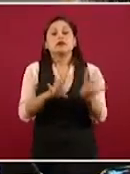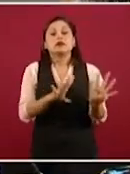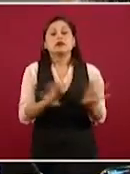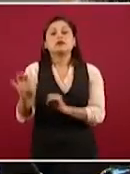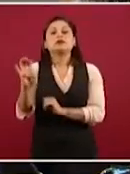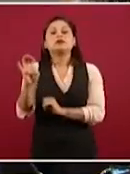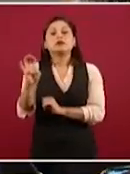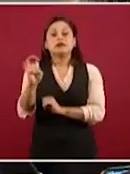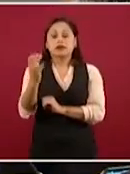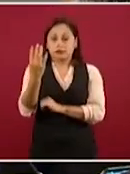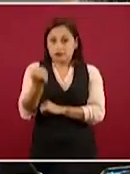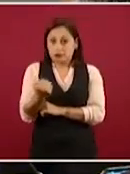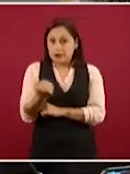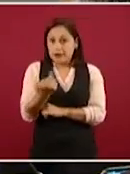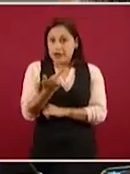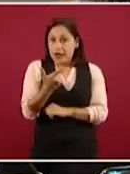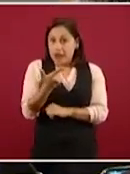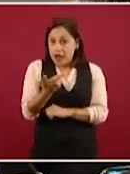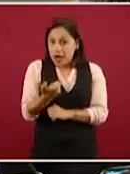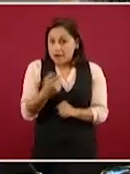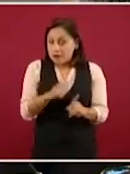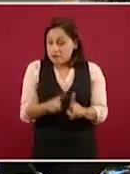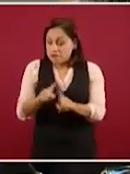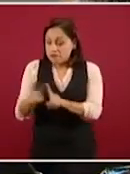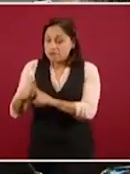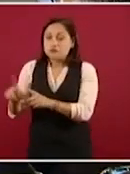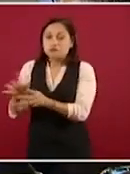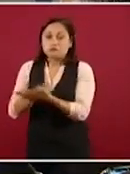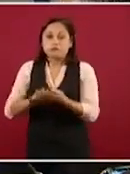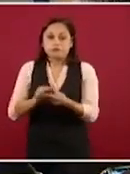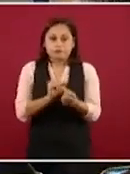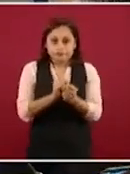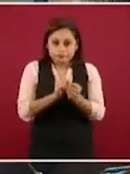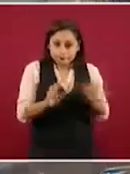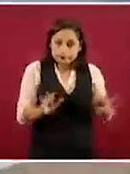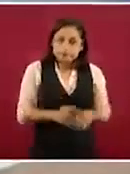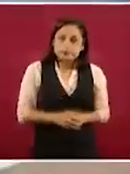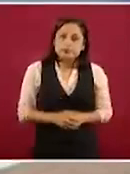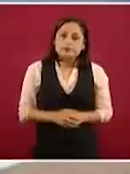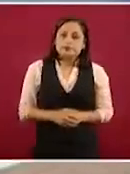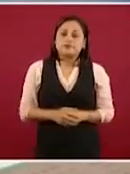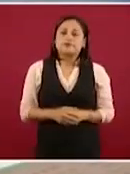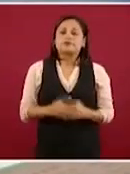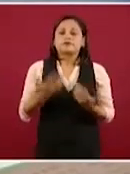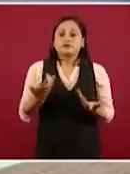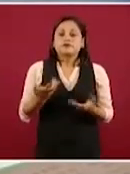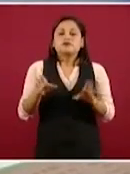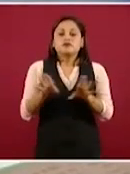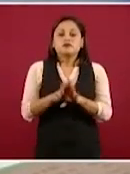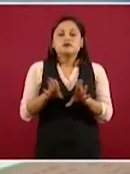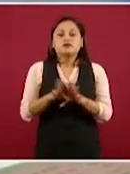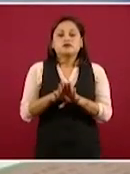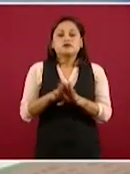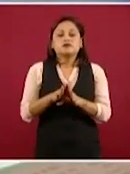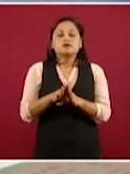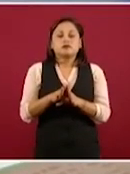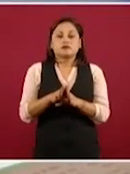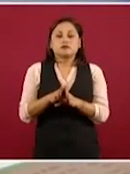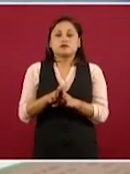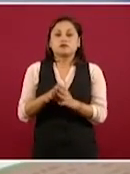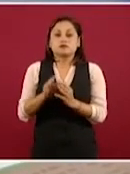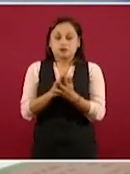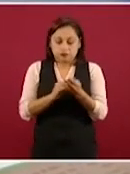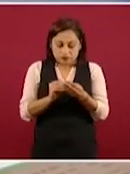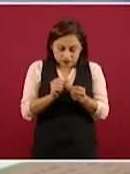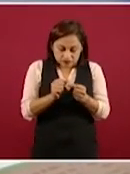19.919 armas destruidas. Estas armas, durante el procedimiento de destrucción, lo que se busca es que ninguna de